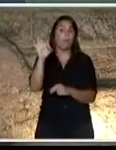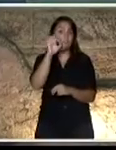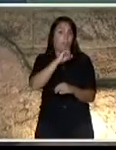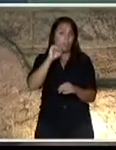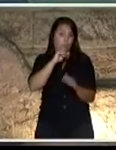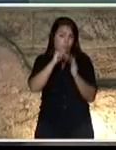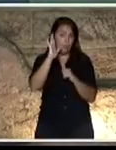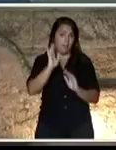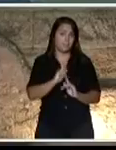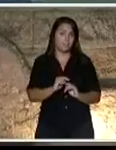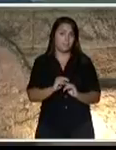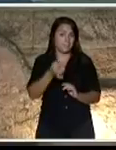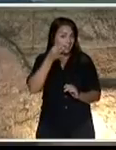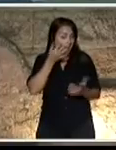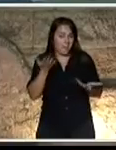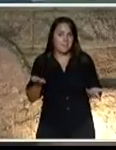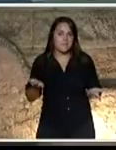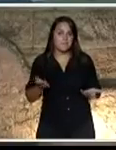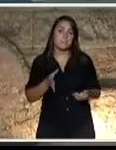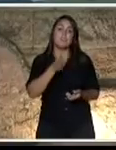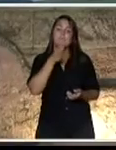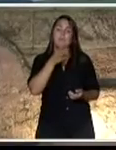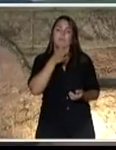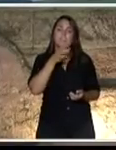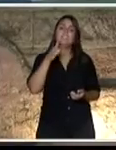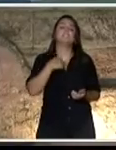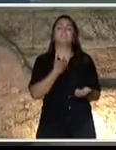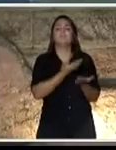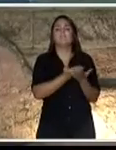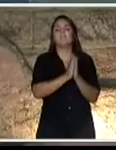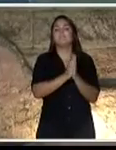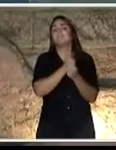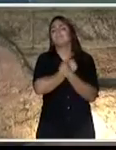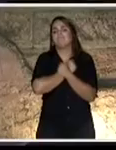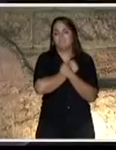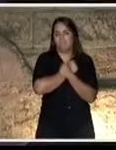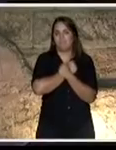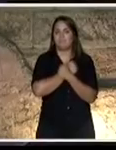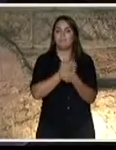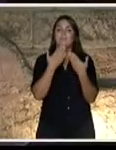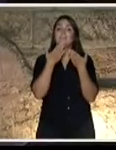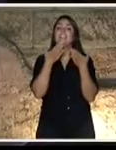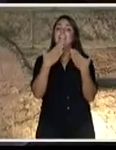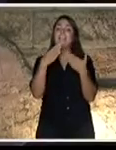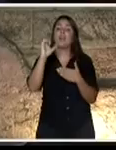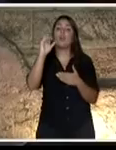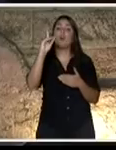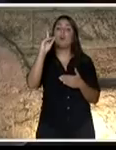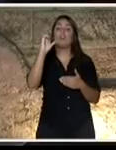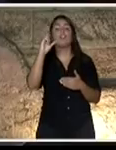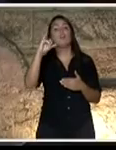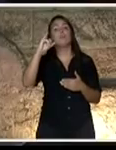50 y tantos años. Eso fue una realidad. Y por eso quiero tanto a ese pueblo y ellos me quieren a mí. Gracias, Cordovilla.